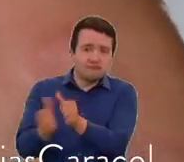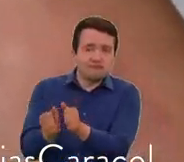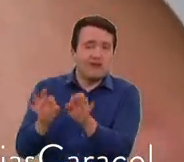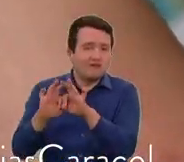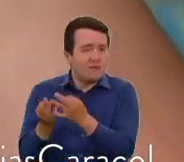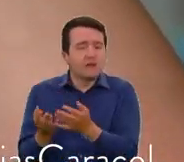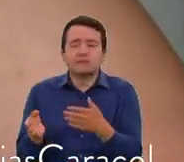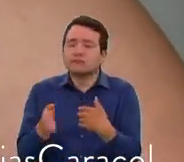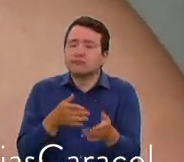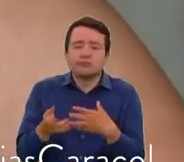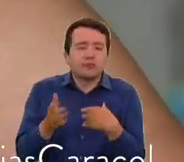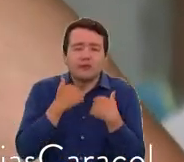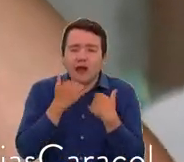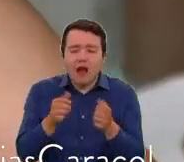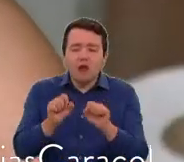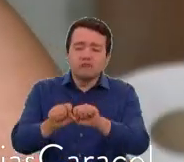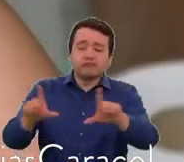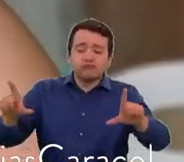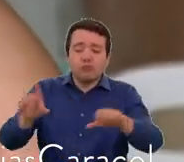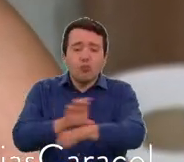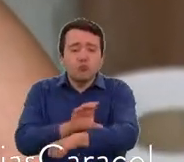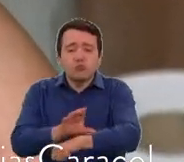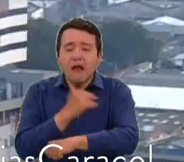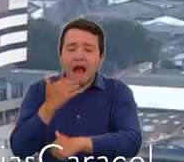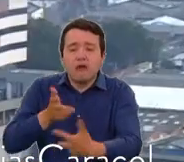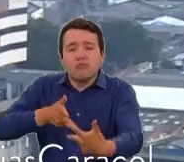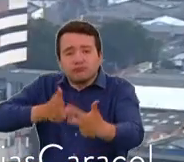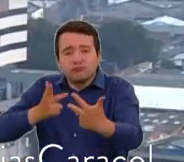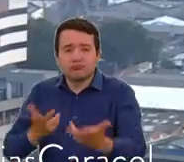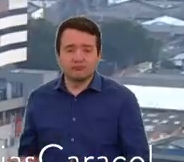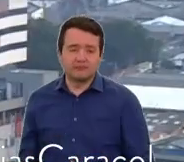una pantalla de un computador.